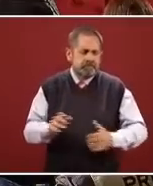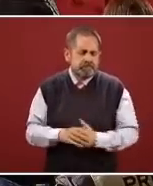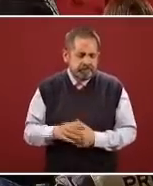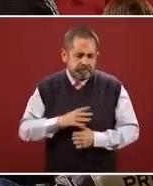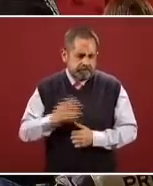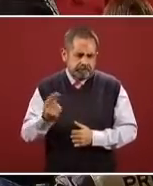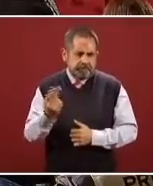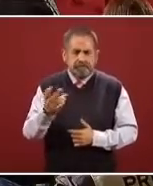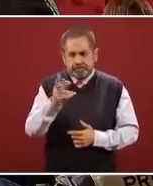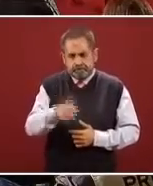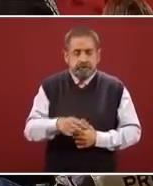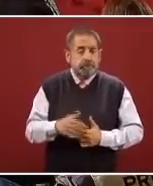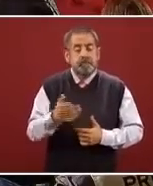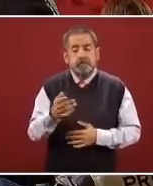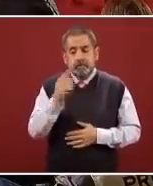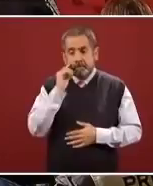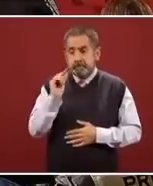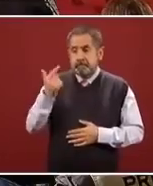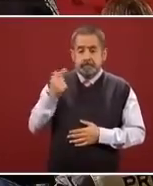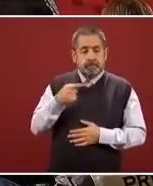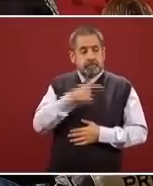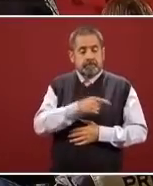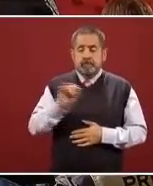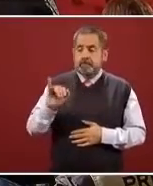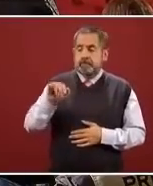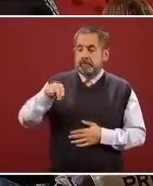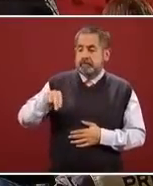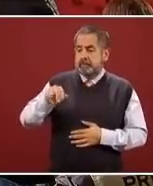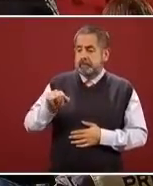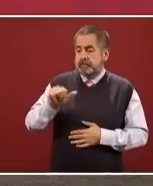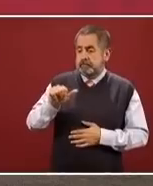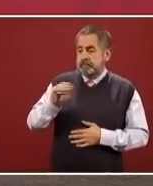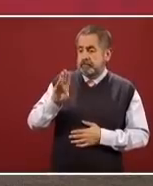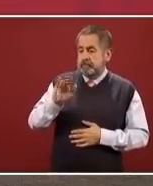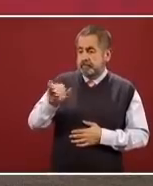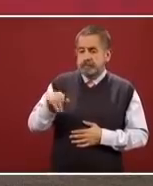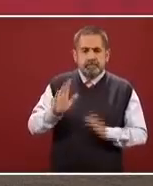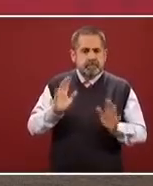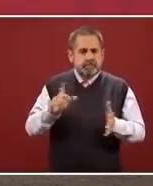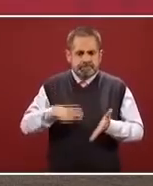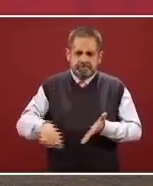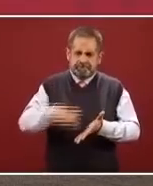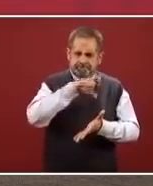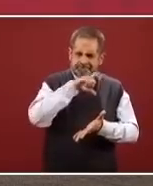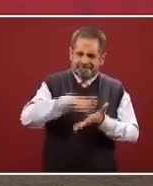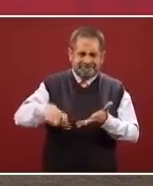Recientemente, a través del INSABI, se hizo una compra